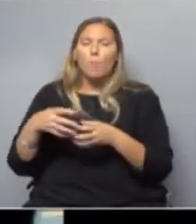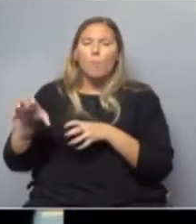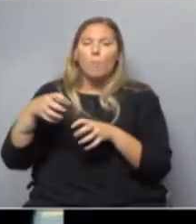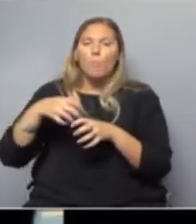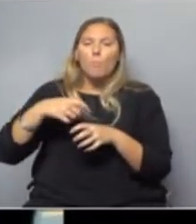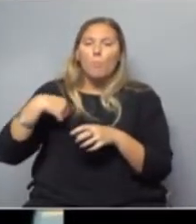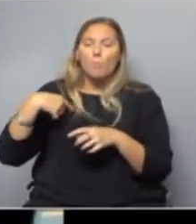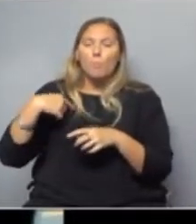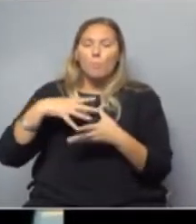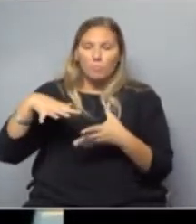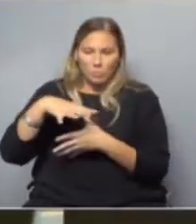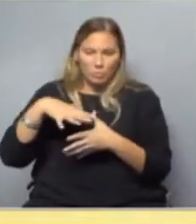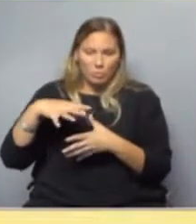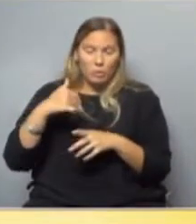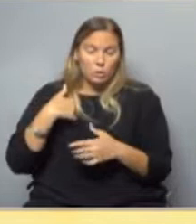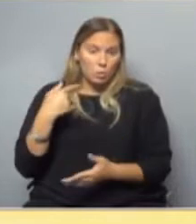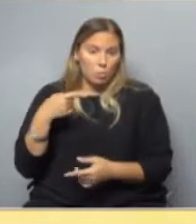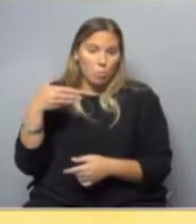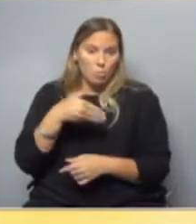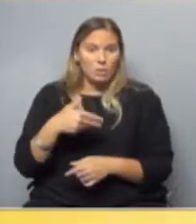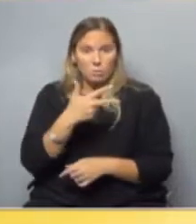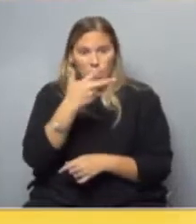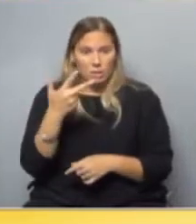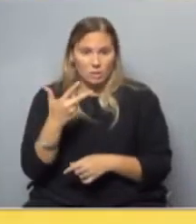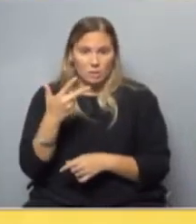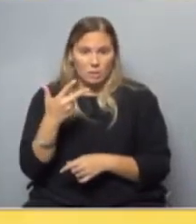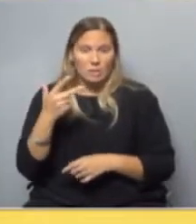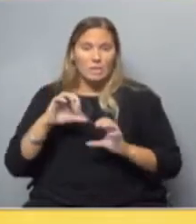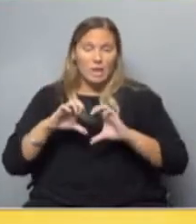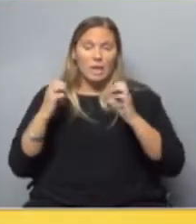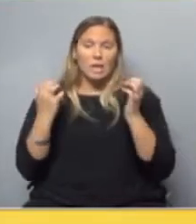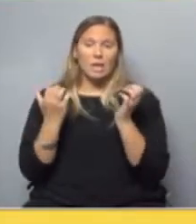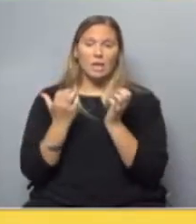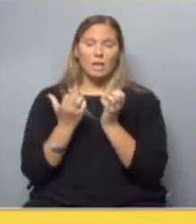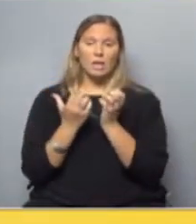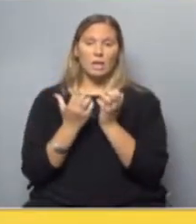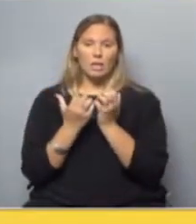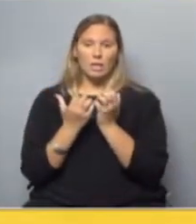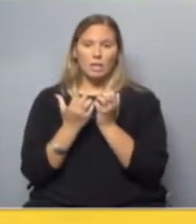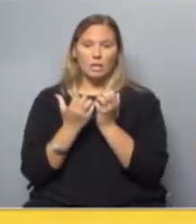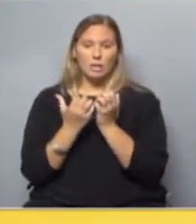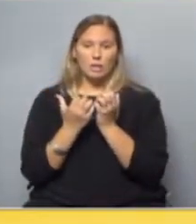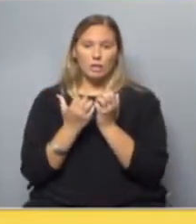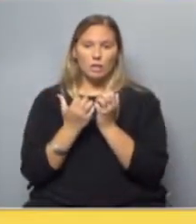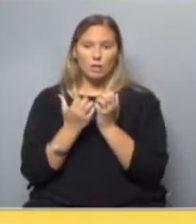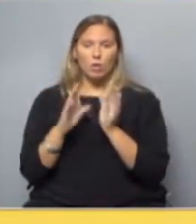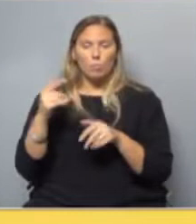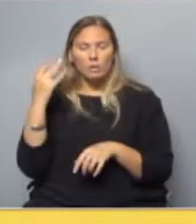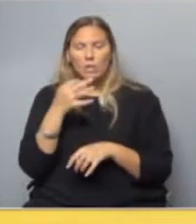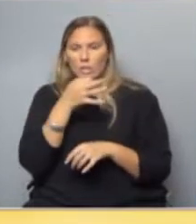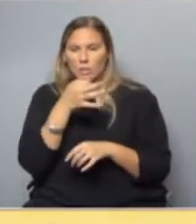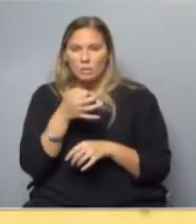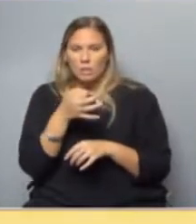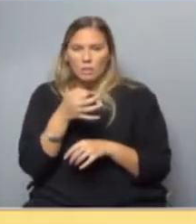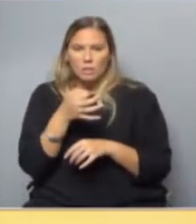cubierta, y yo personalmente participé en 3 de ellos, en 3 estadios como tú ya mencionabas,